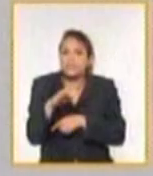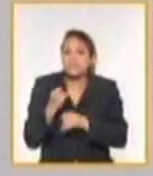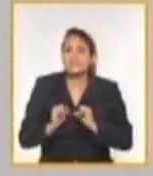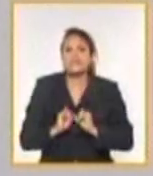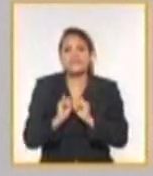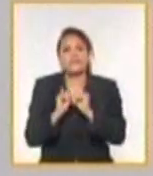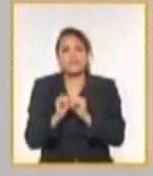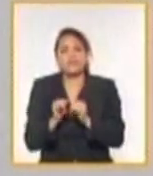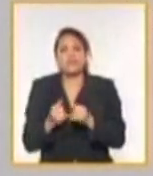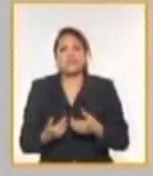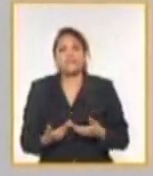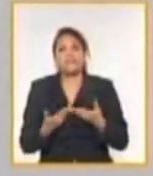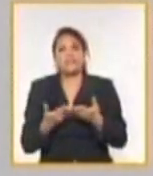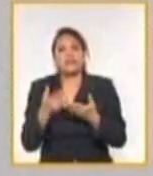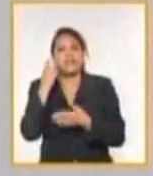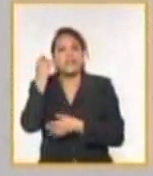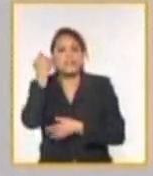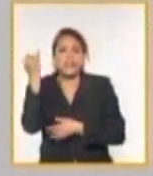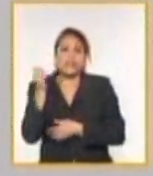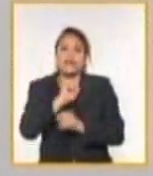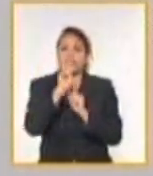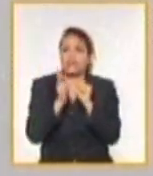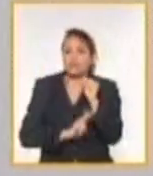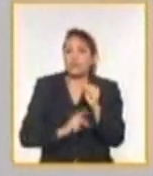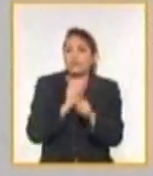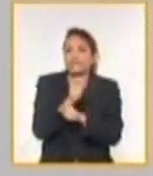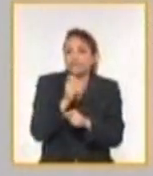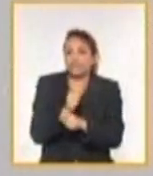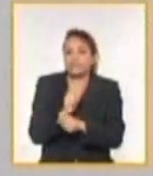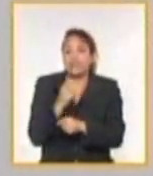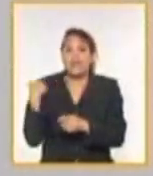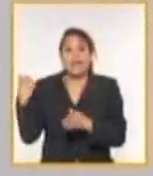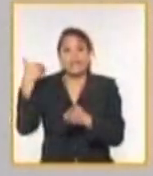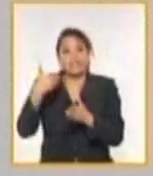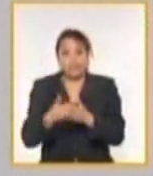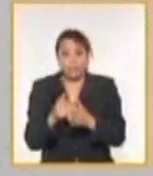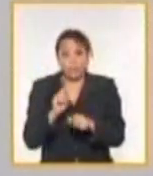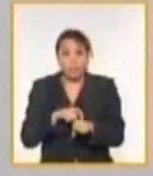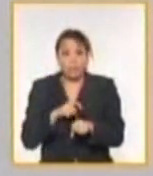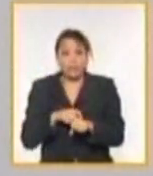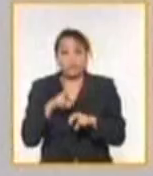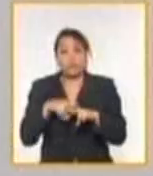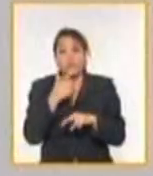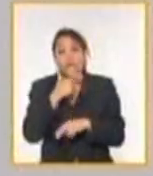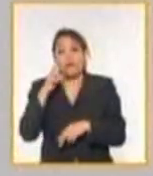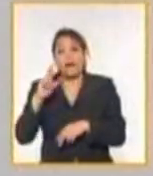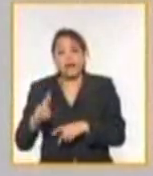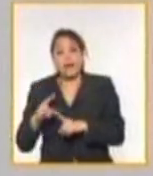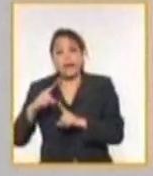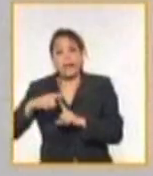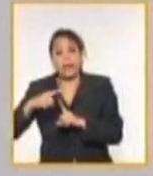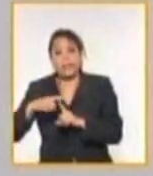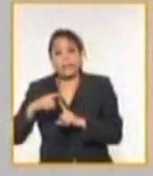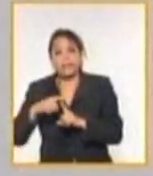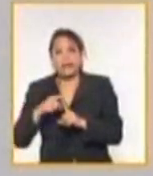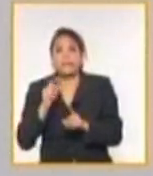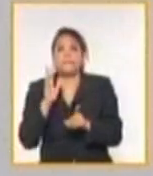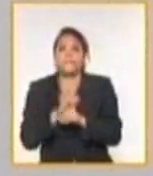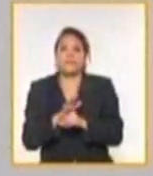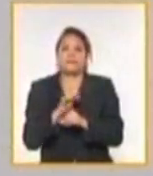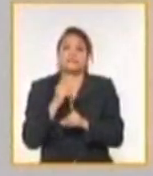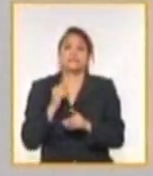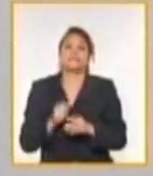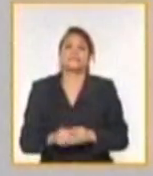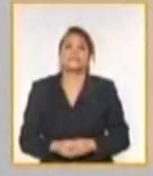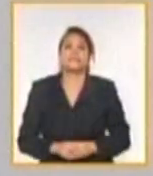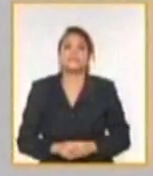valores hasta nuestros días, hasta el momento en que Jara, digamos, toma esa antorcha, ¿no? Es decir, hay una